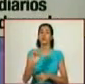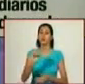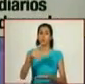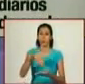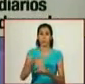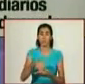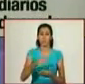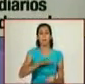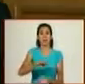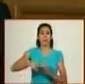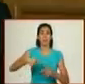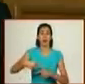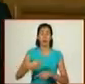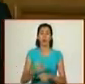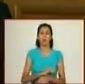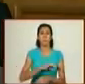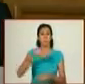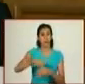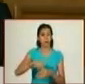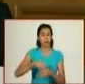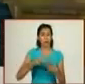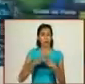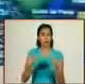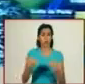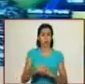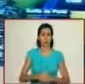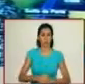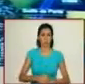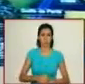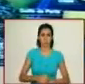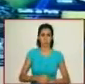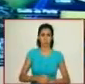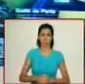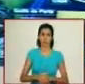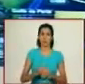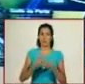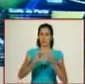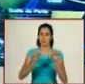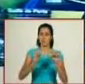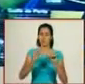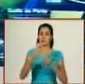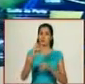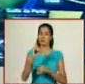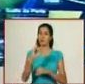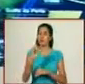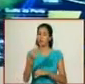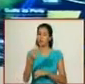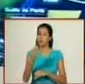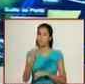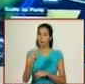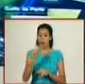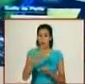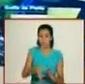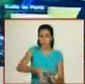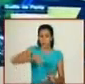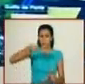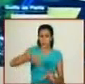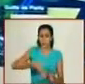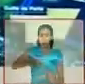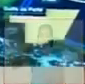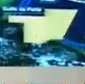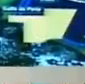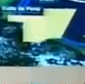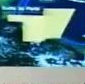de crudo. Todos los gasoductos confluyen al SIGMA. En el SIGMA se le van a extraer los líquidos,